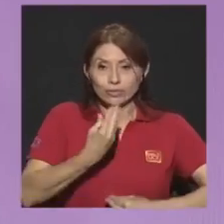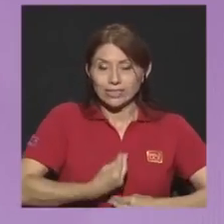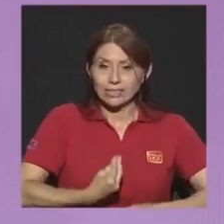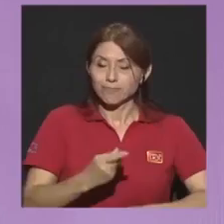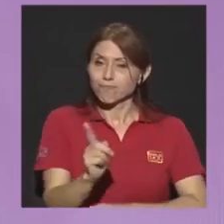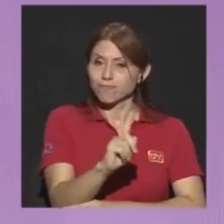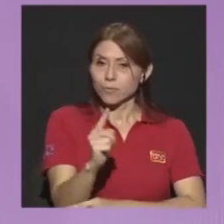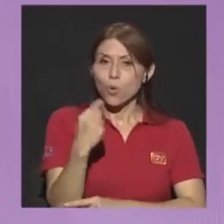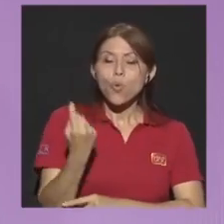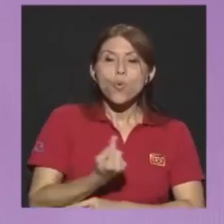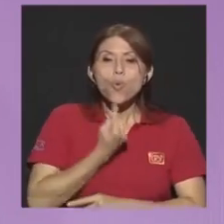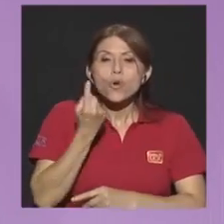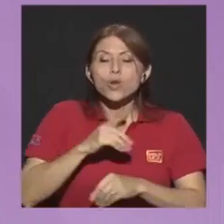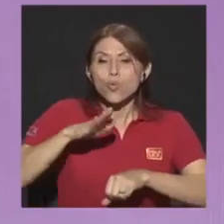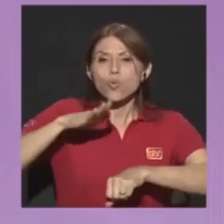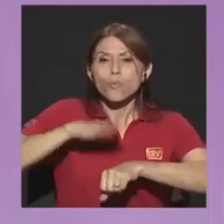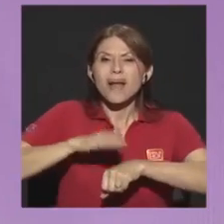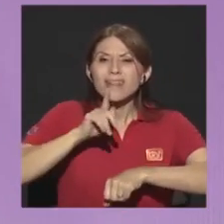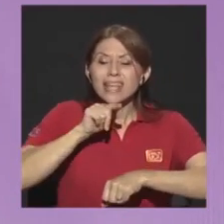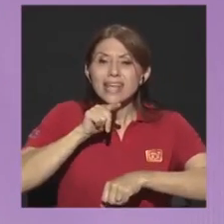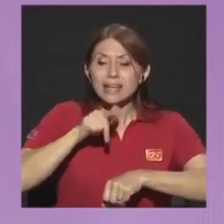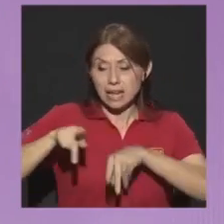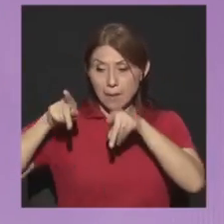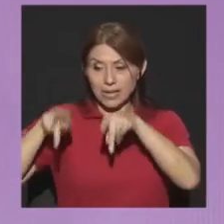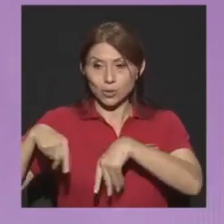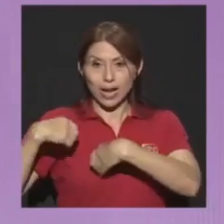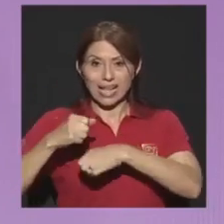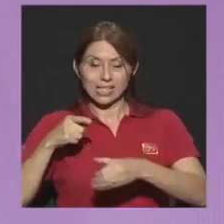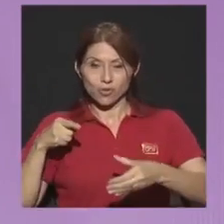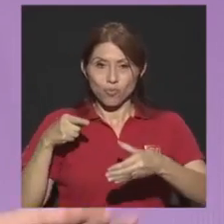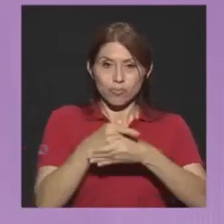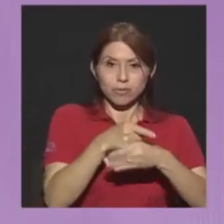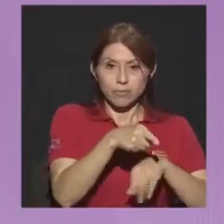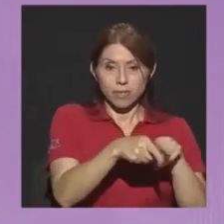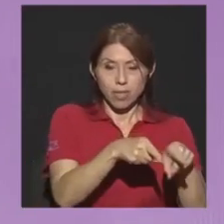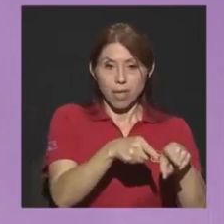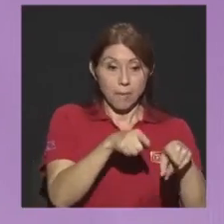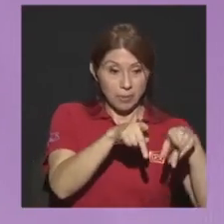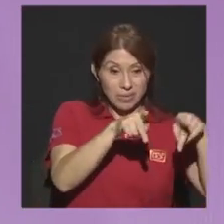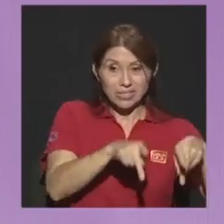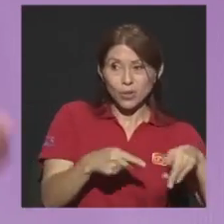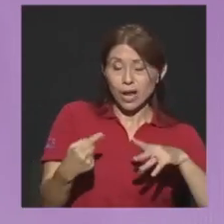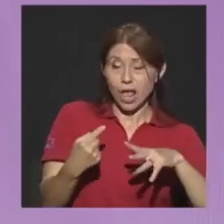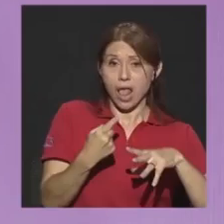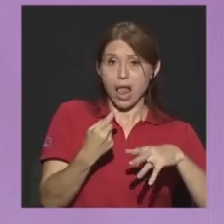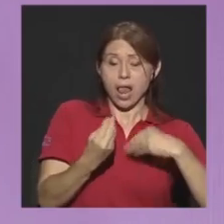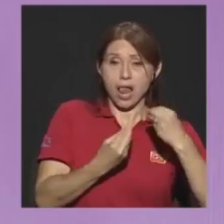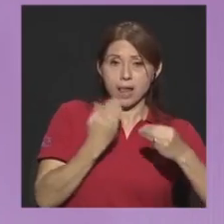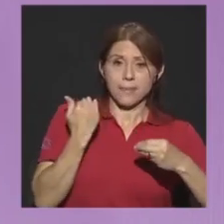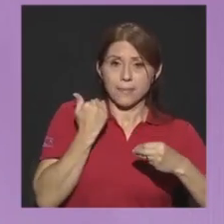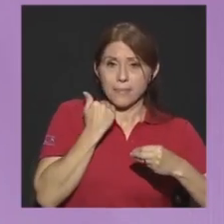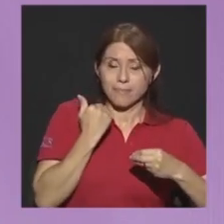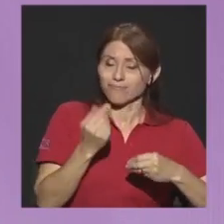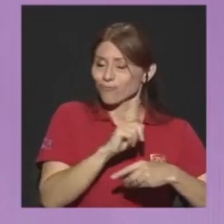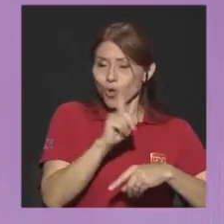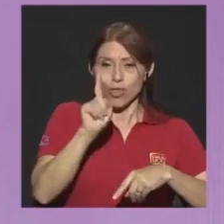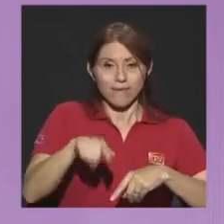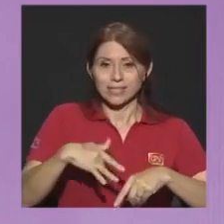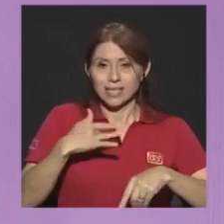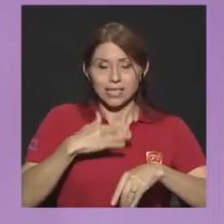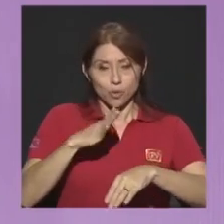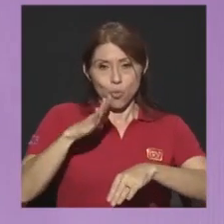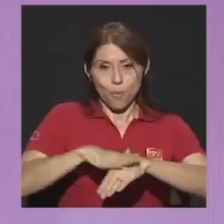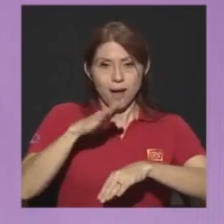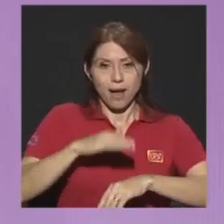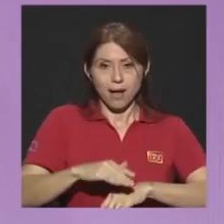fuente y el único culpable de la agresión es el agresor. La víctima nunca debe culpabilizarse, sin embargo, por